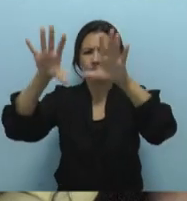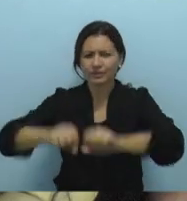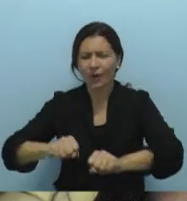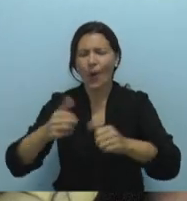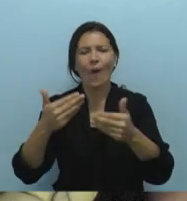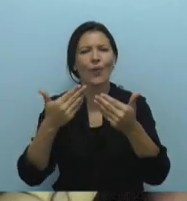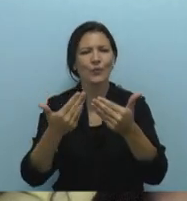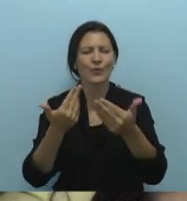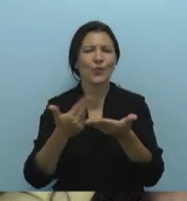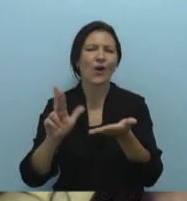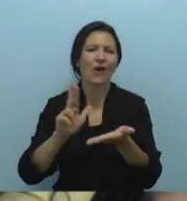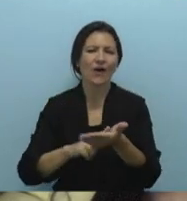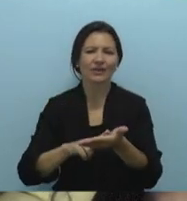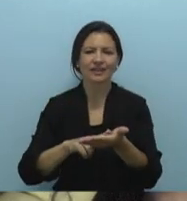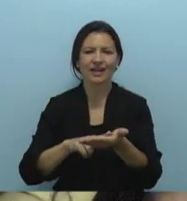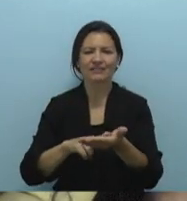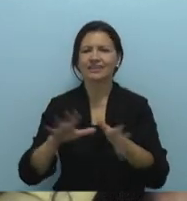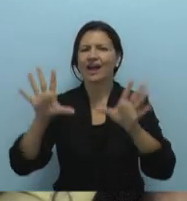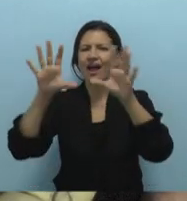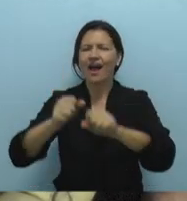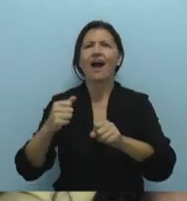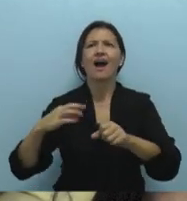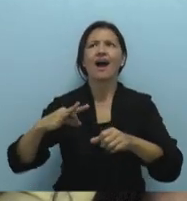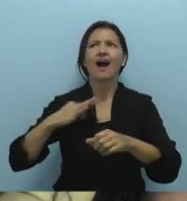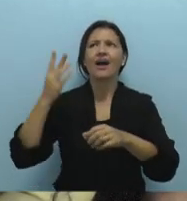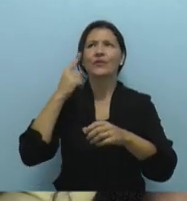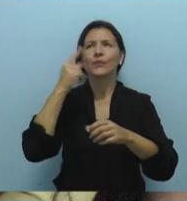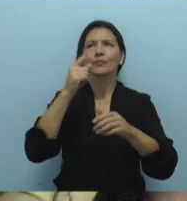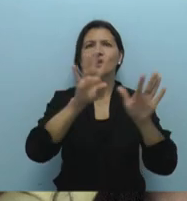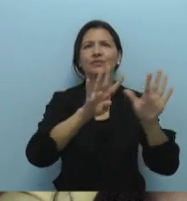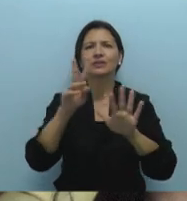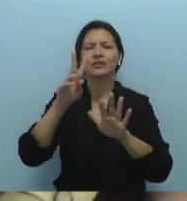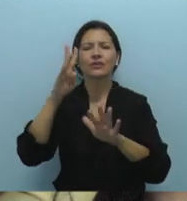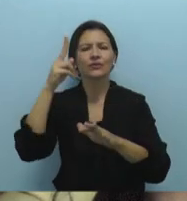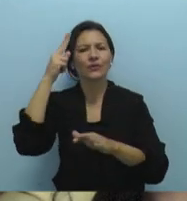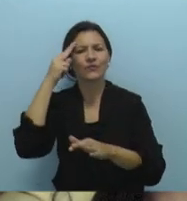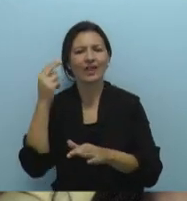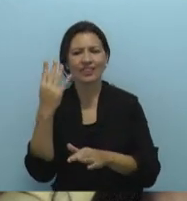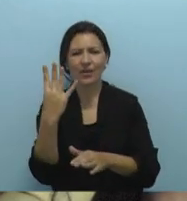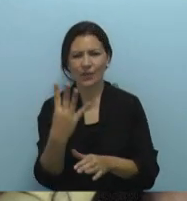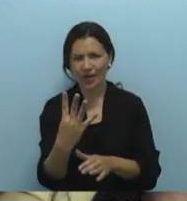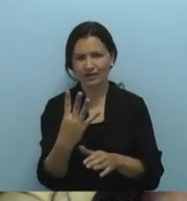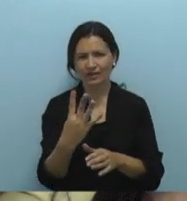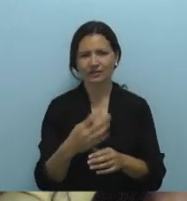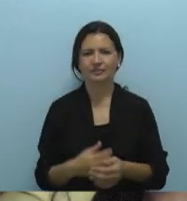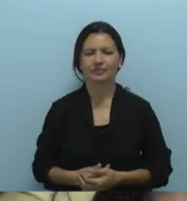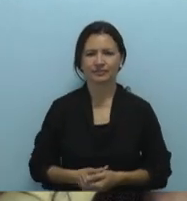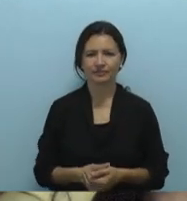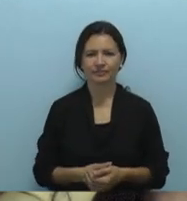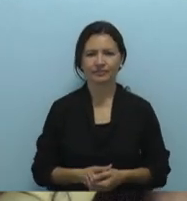de Derechos Humanos, y lo recuperamos en 1994, y estaba allí nada menos